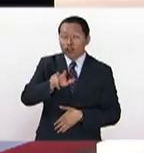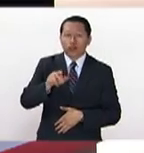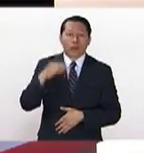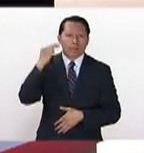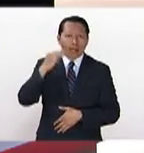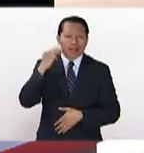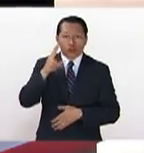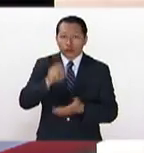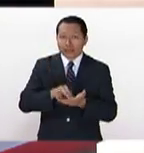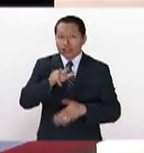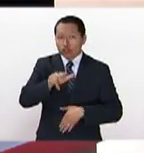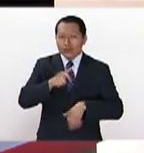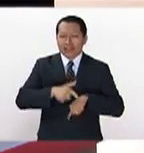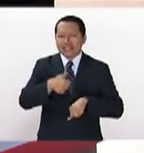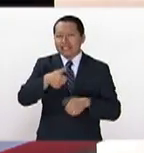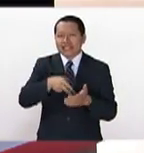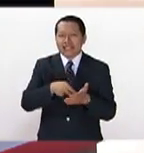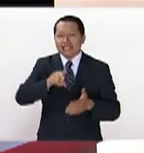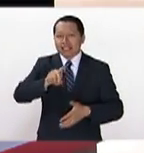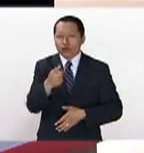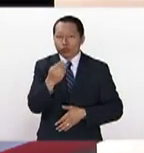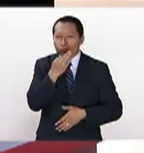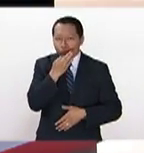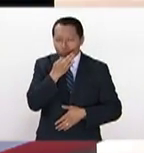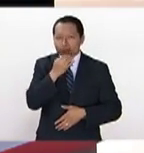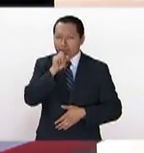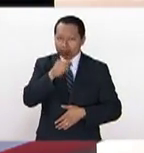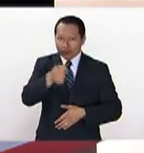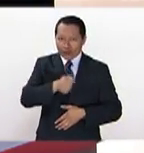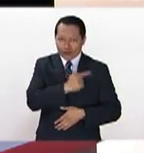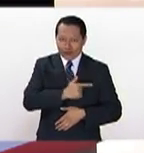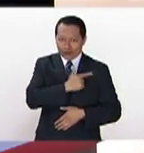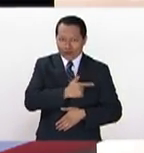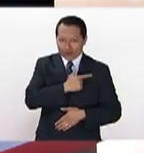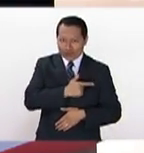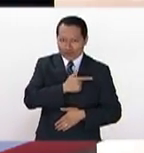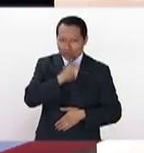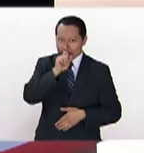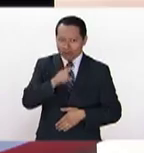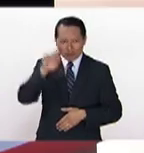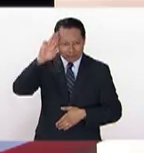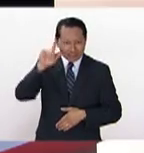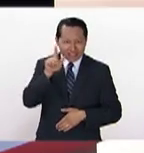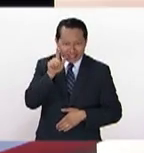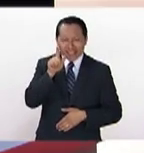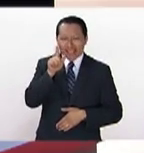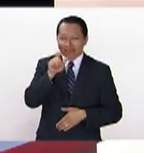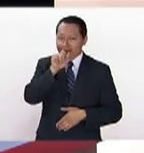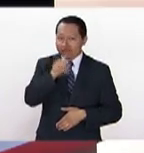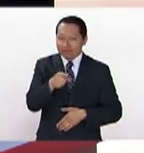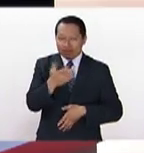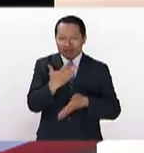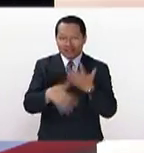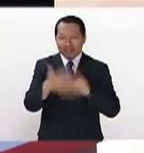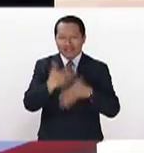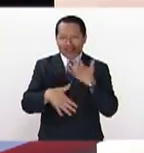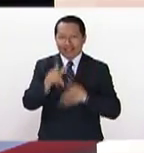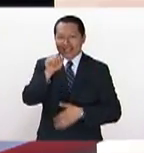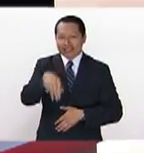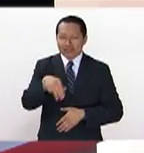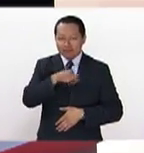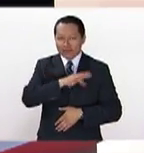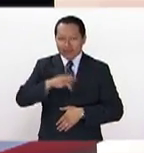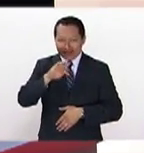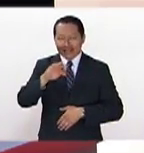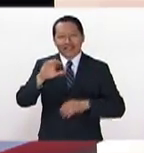del 2018, son las 6:31. Saludo también con mucho gusto a Miguel González, quien se encuentra en Lengua de